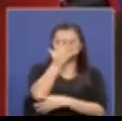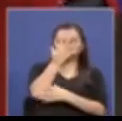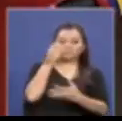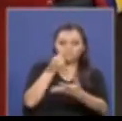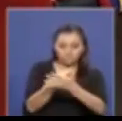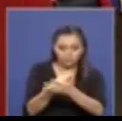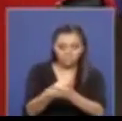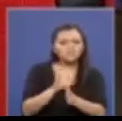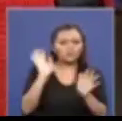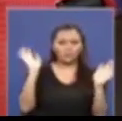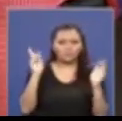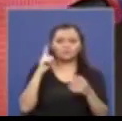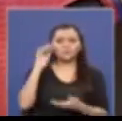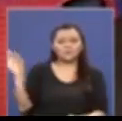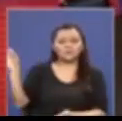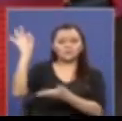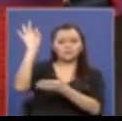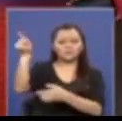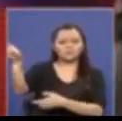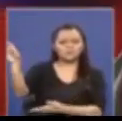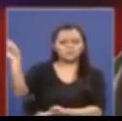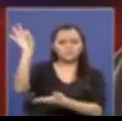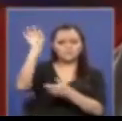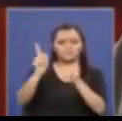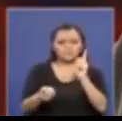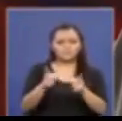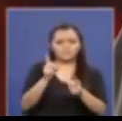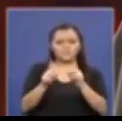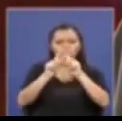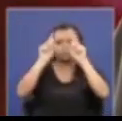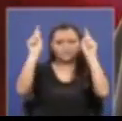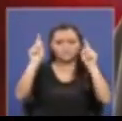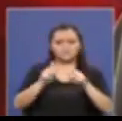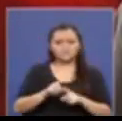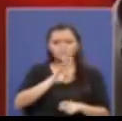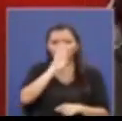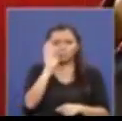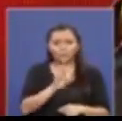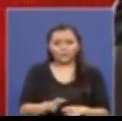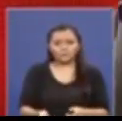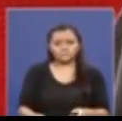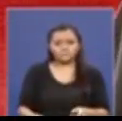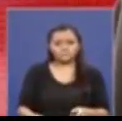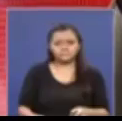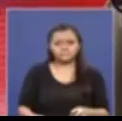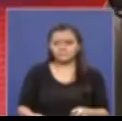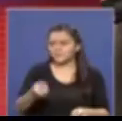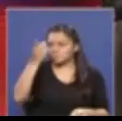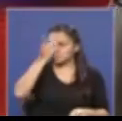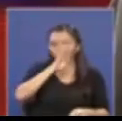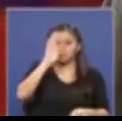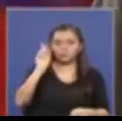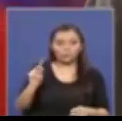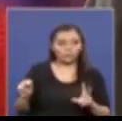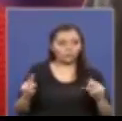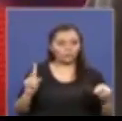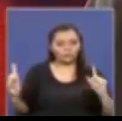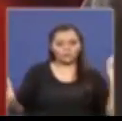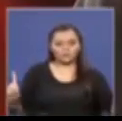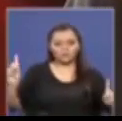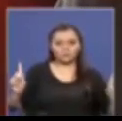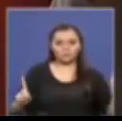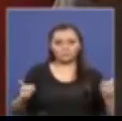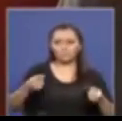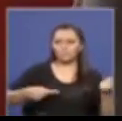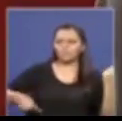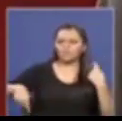técnica era el representante de la industria automotriz. ¿Saben cuándo salía la norma técnica? No salía nunca. Y a eso no quieren volver.